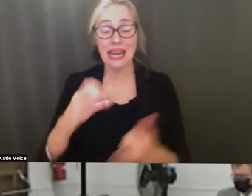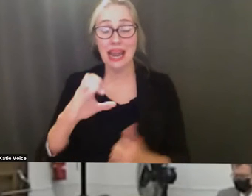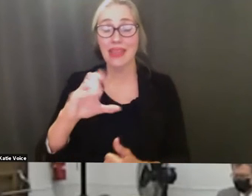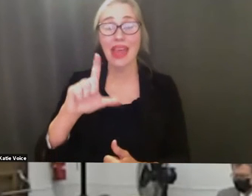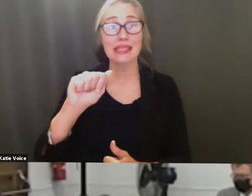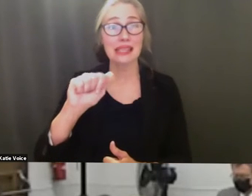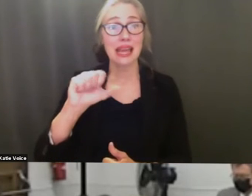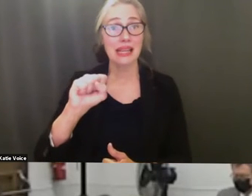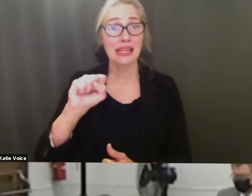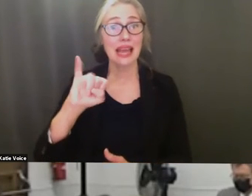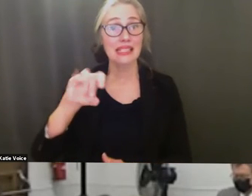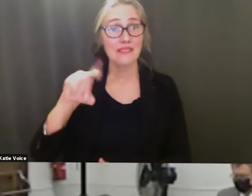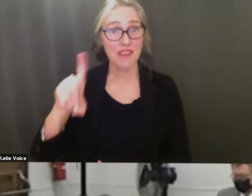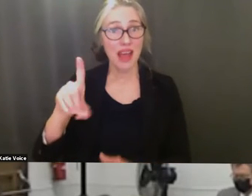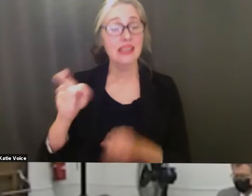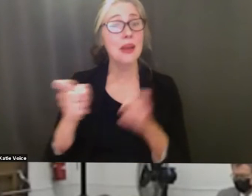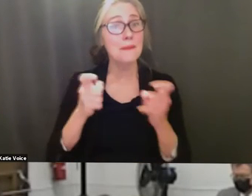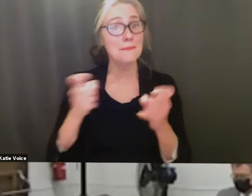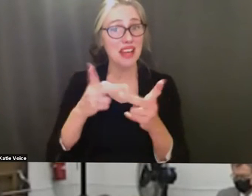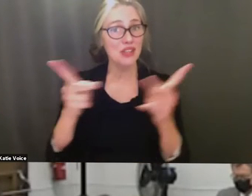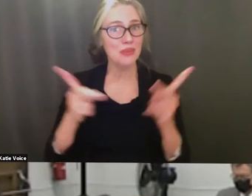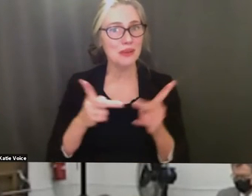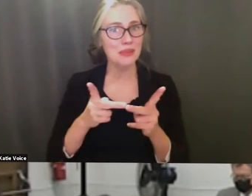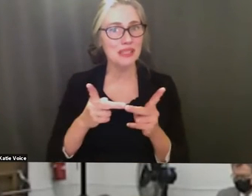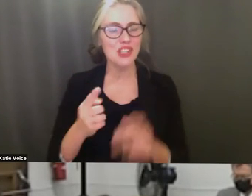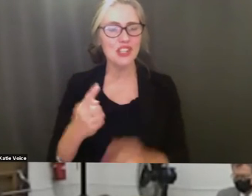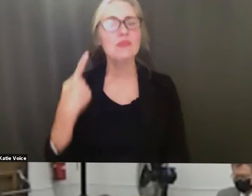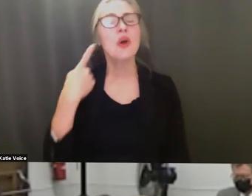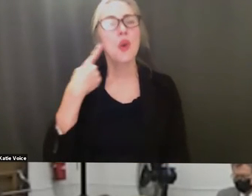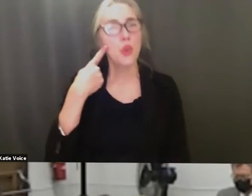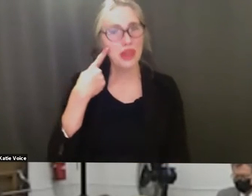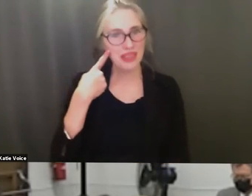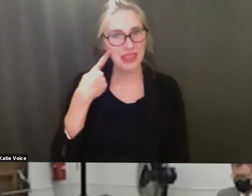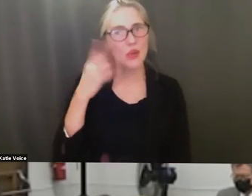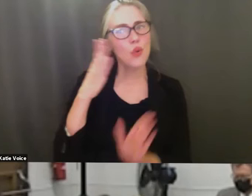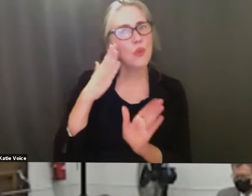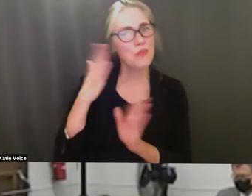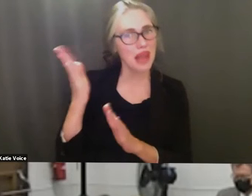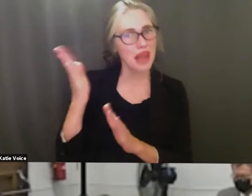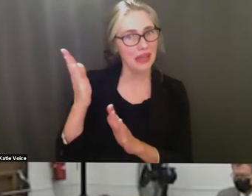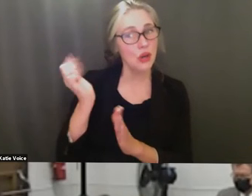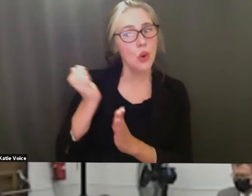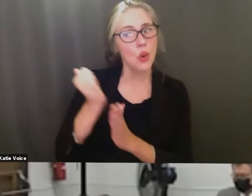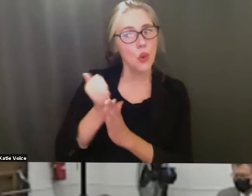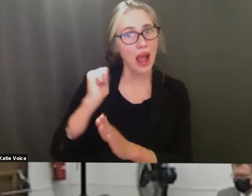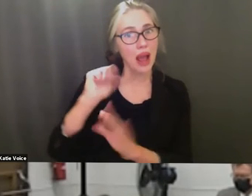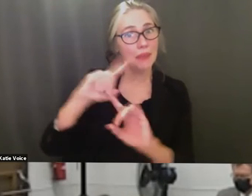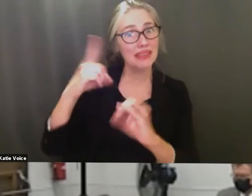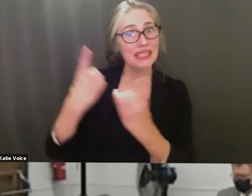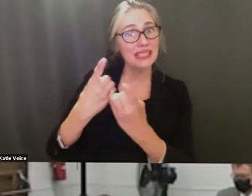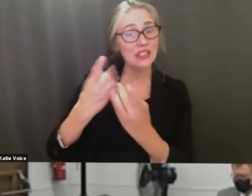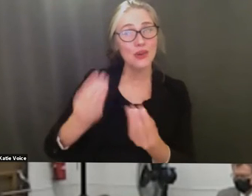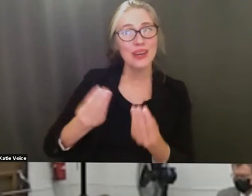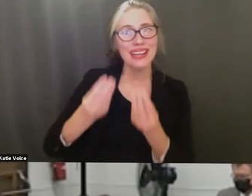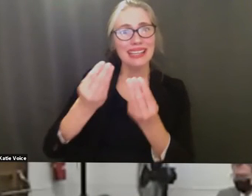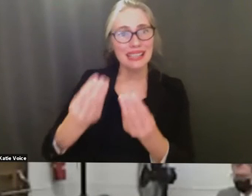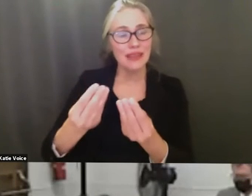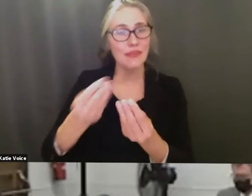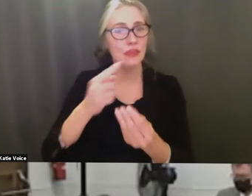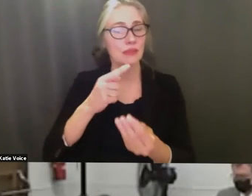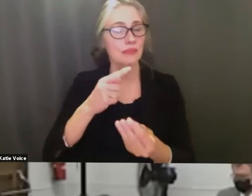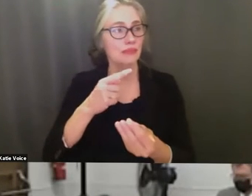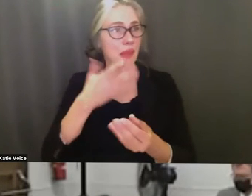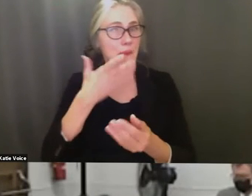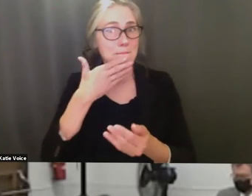gestión clasificada, pero pensamos que estratégicamente esto va a hacer que el distrito tenga mayor posibilidad